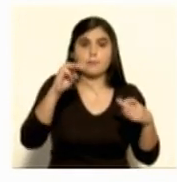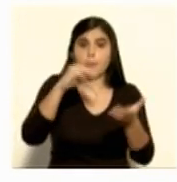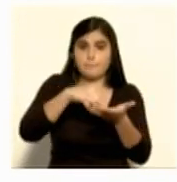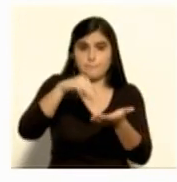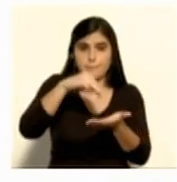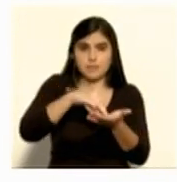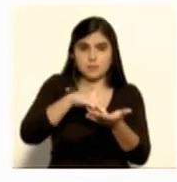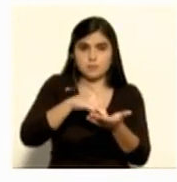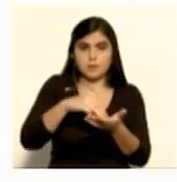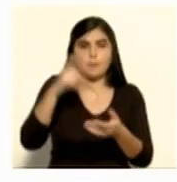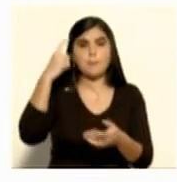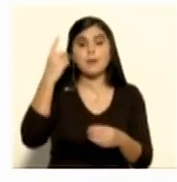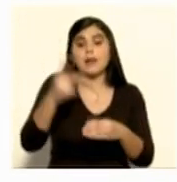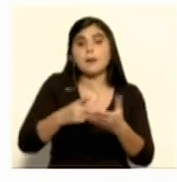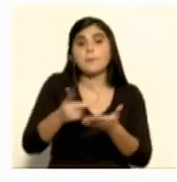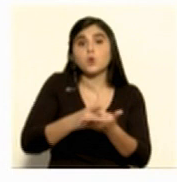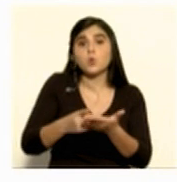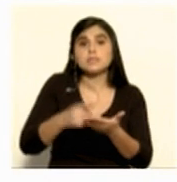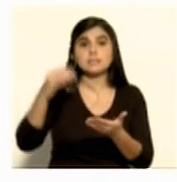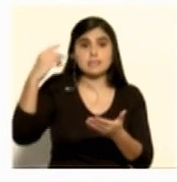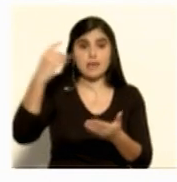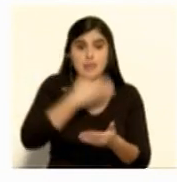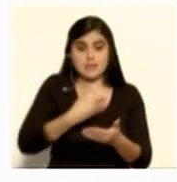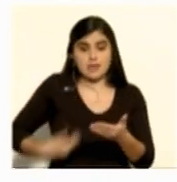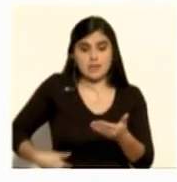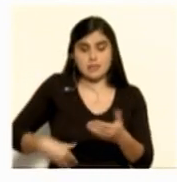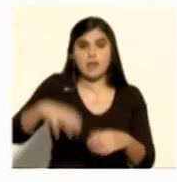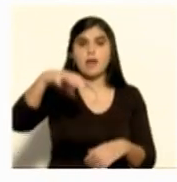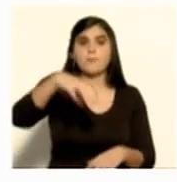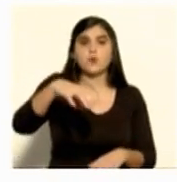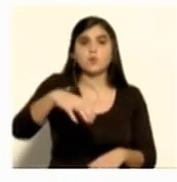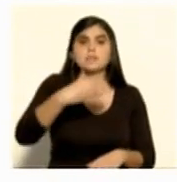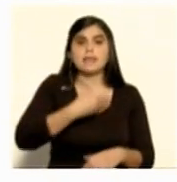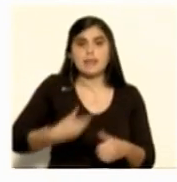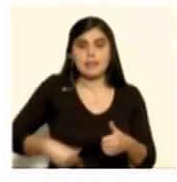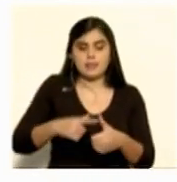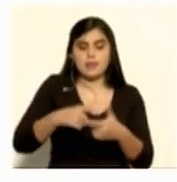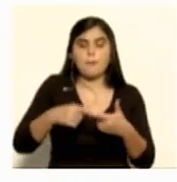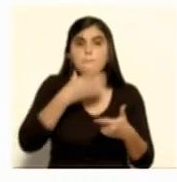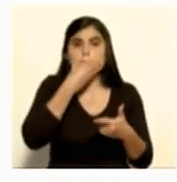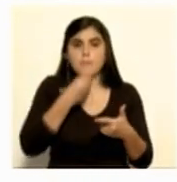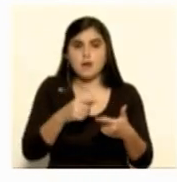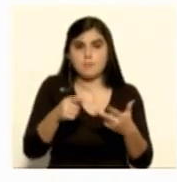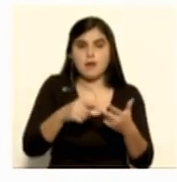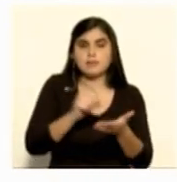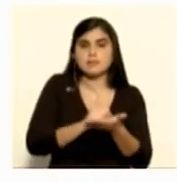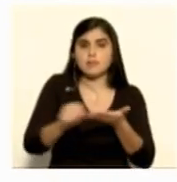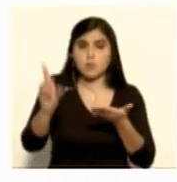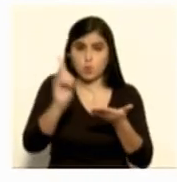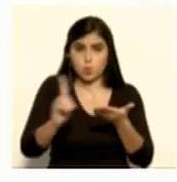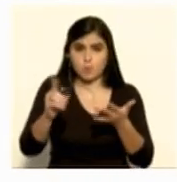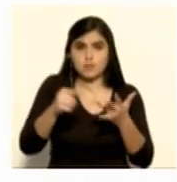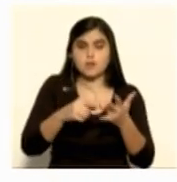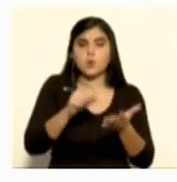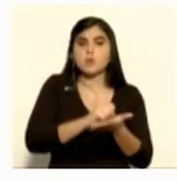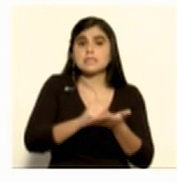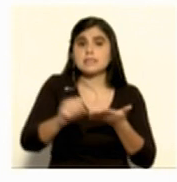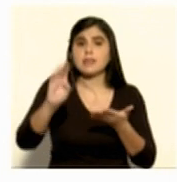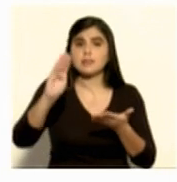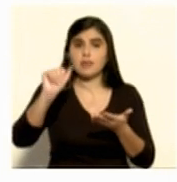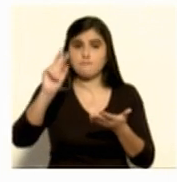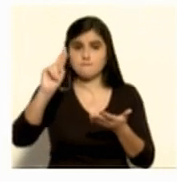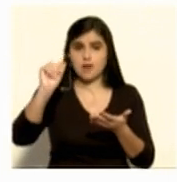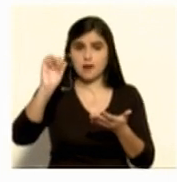Cantón de Heredia, se incluyen Heredia, Barba, Santo Domingo, Santa Bárbara,